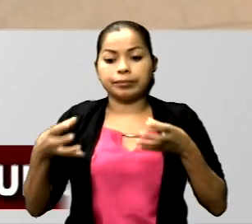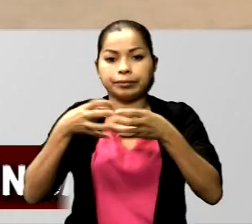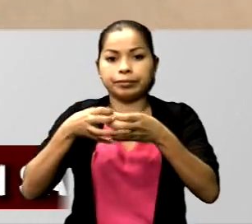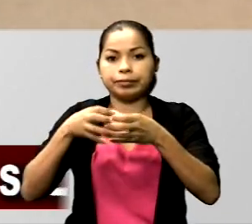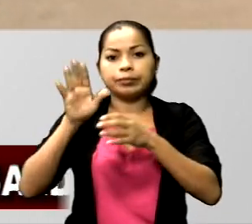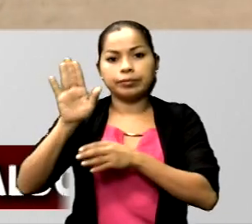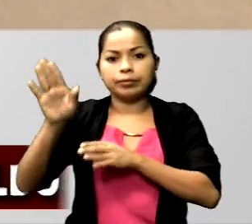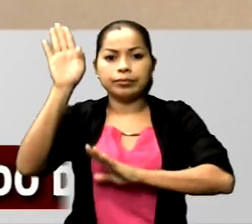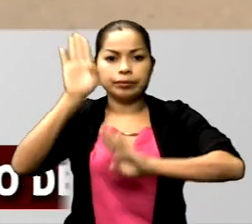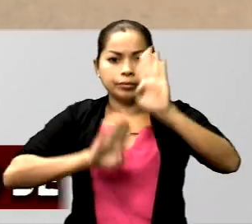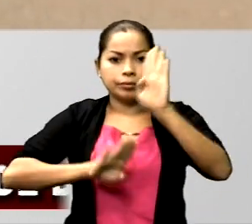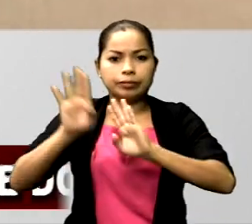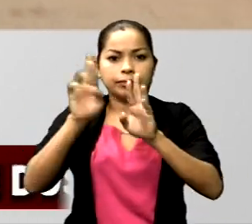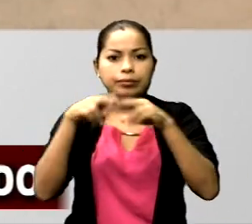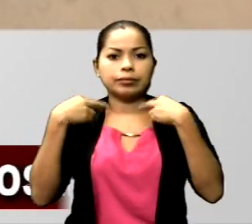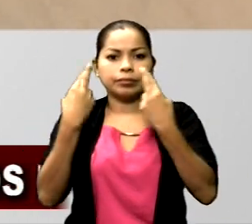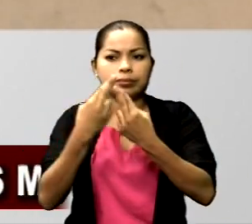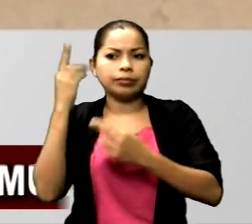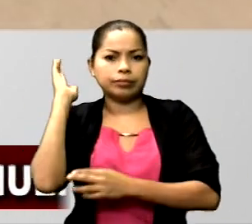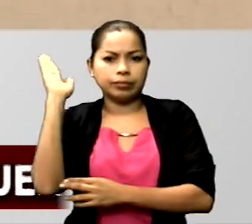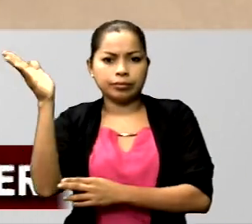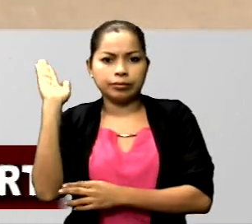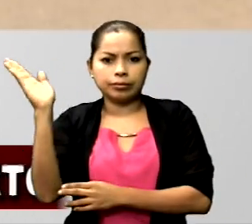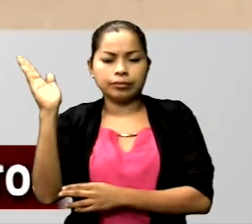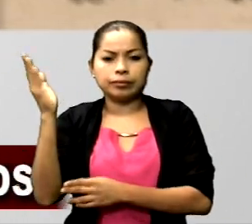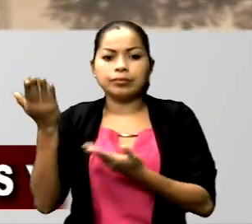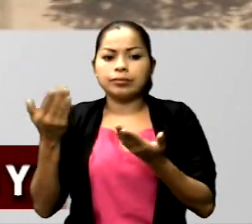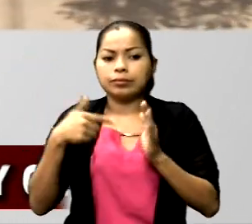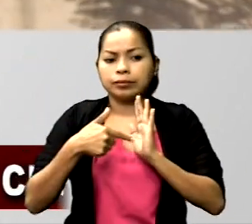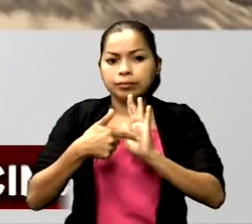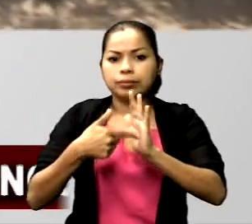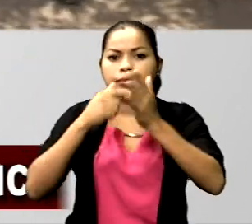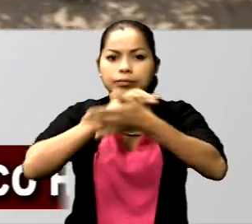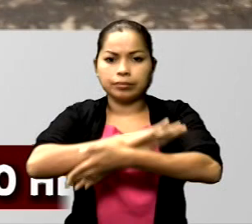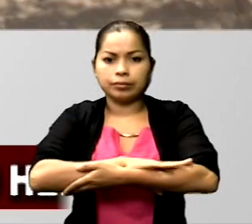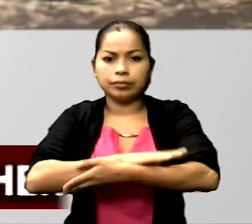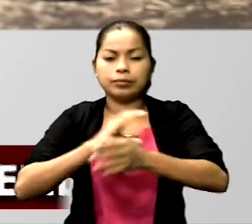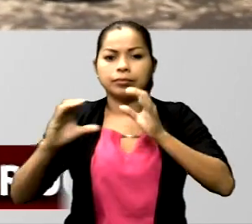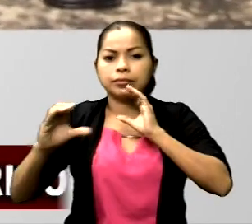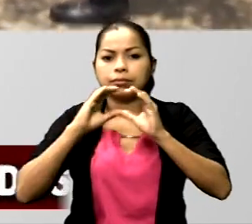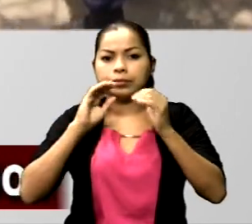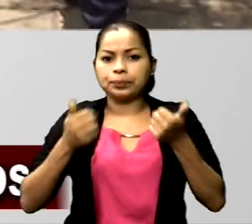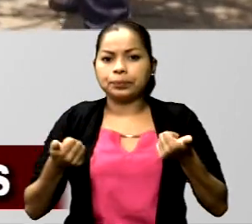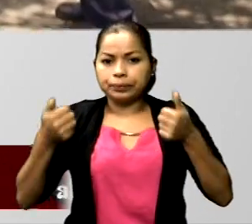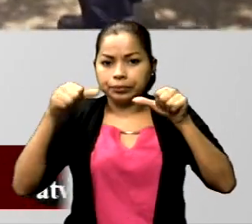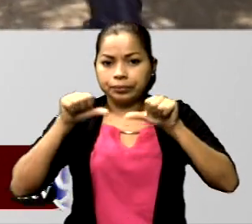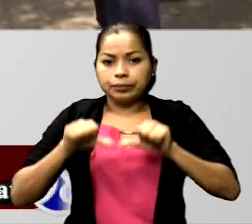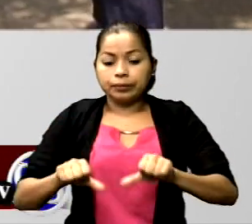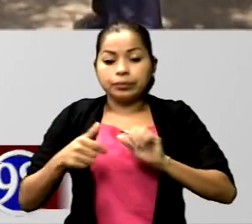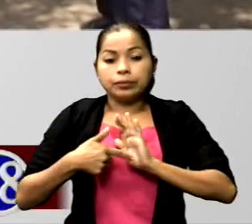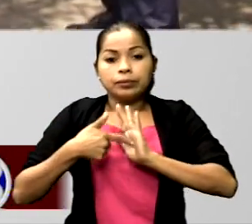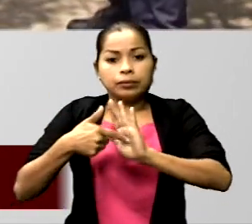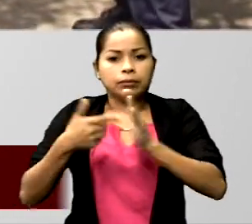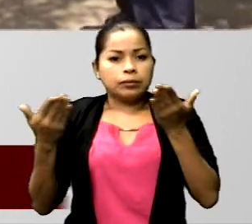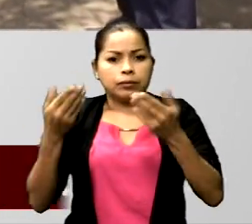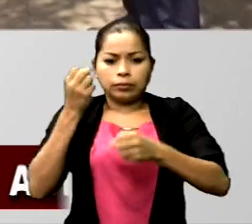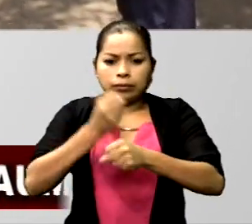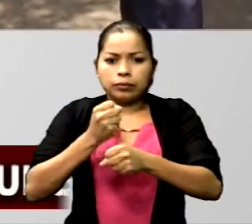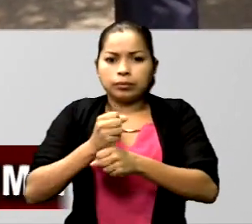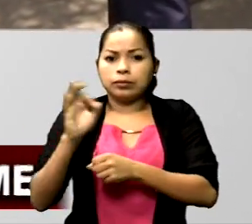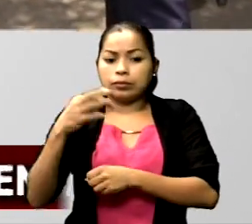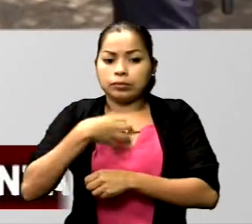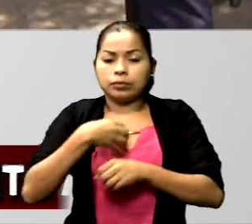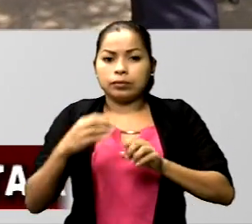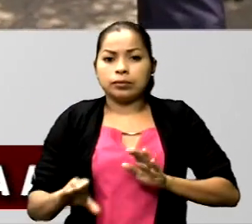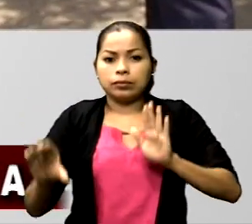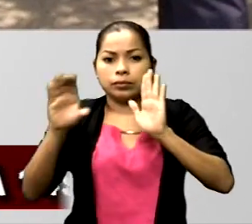evento participando desde nuestro modelo de alianza, diálogo y consenso, ese modelo